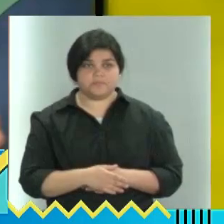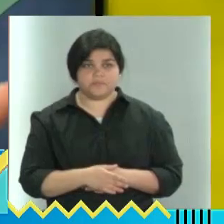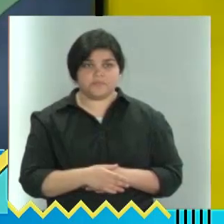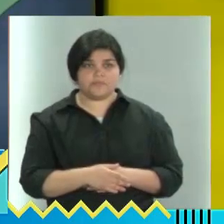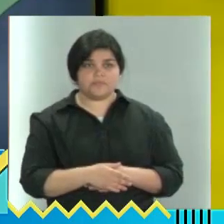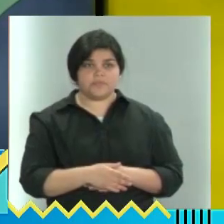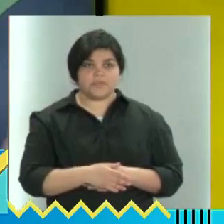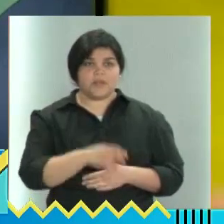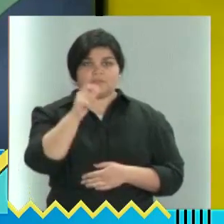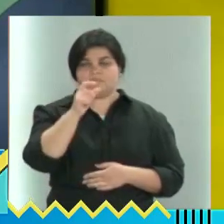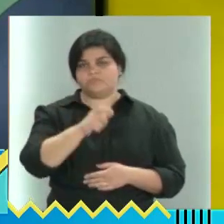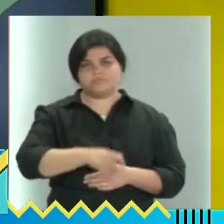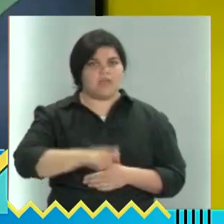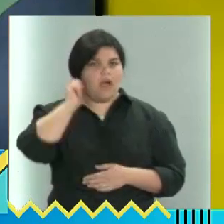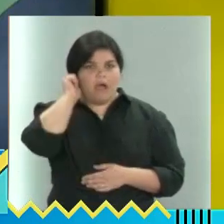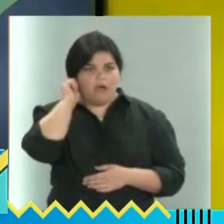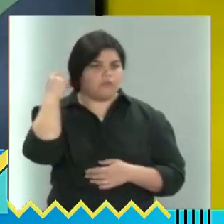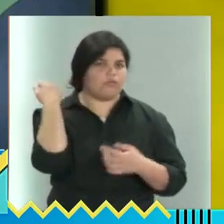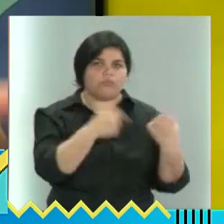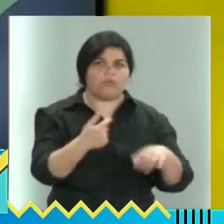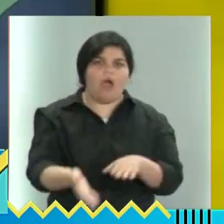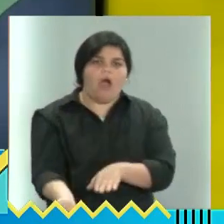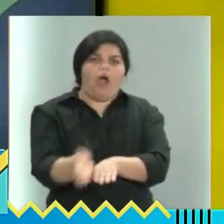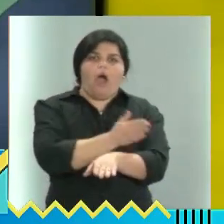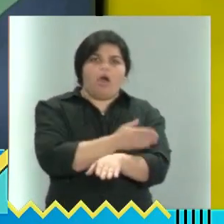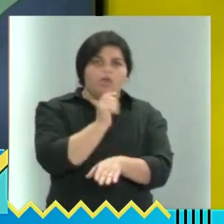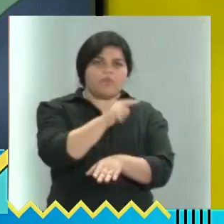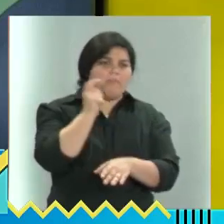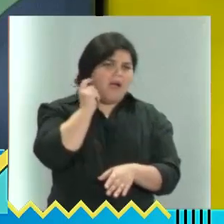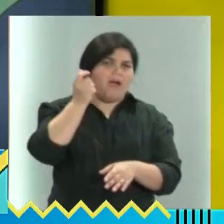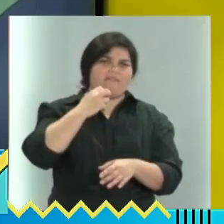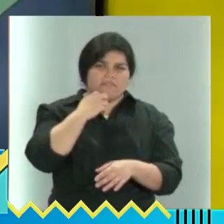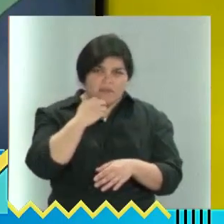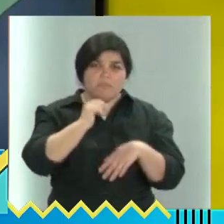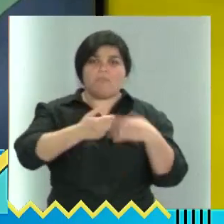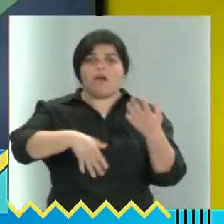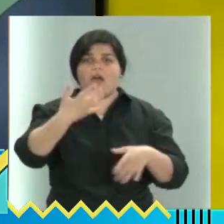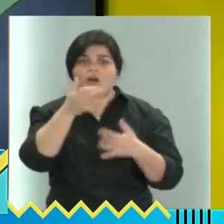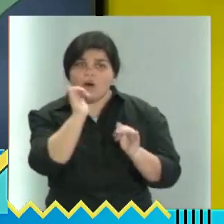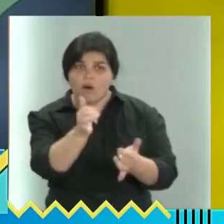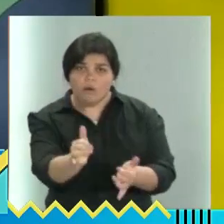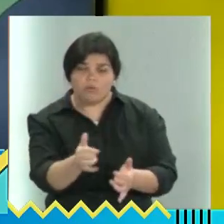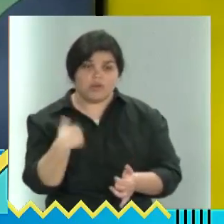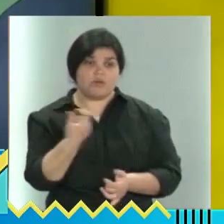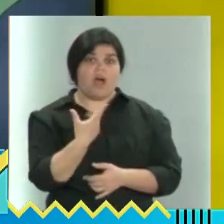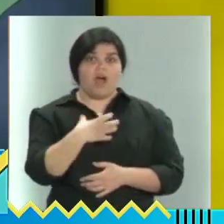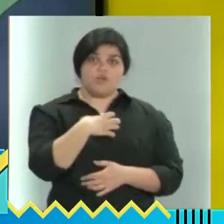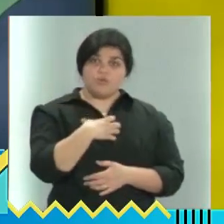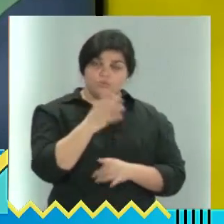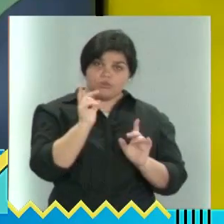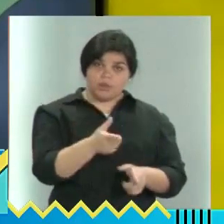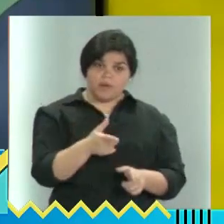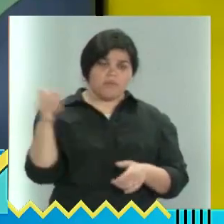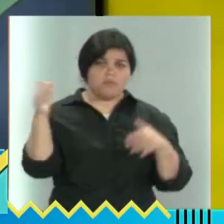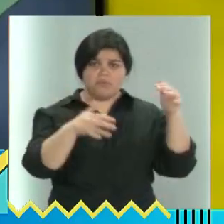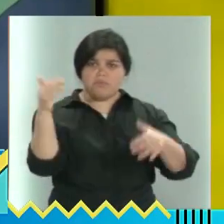Había generaciones contemporáneas a él, chicos muy jóvenes, nosotros que hemos sido alumnos de él, y la verdad